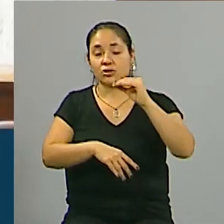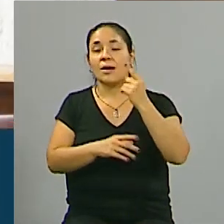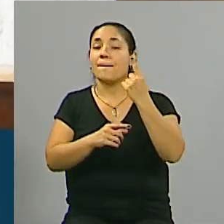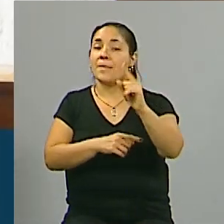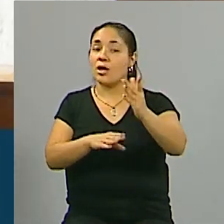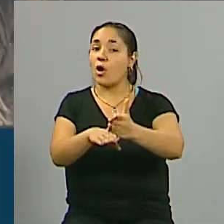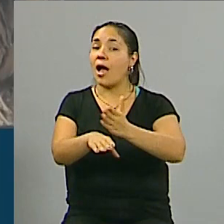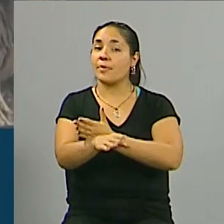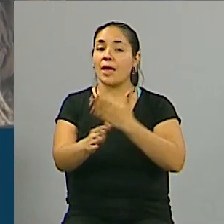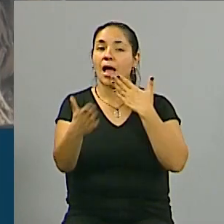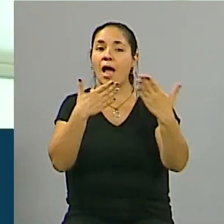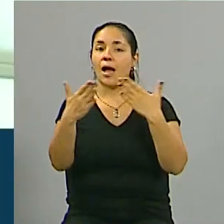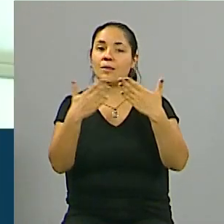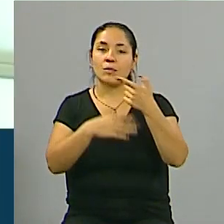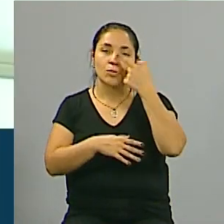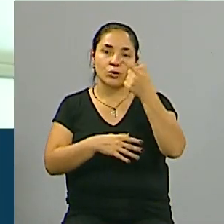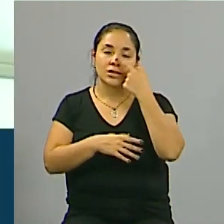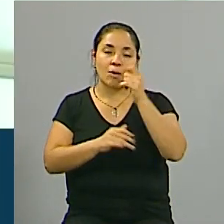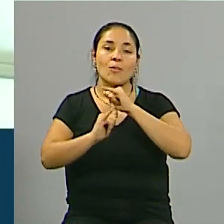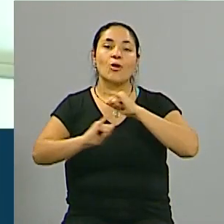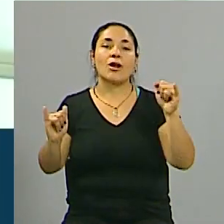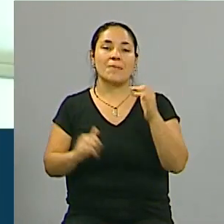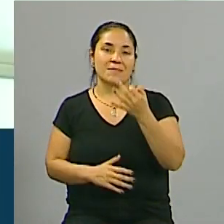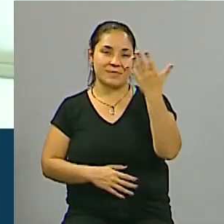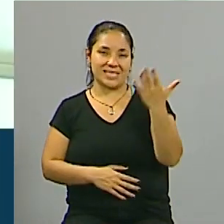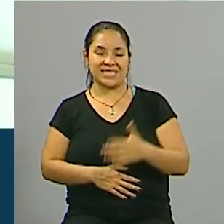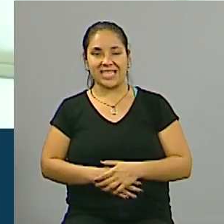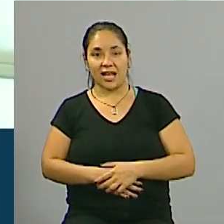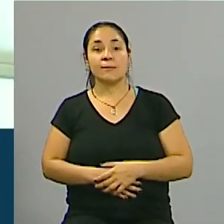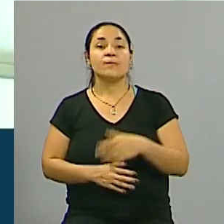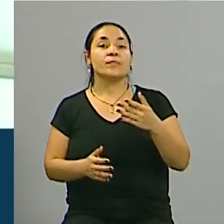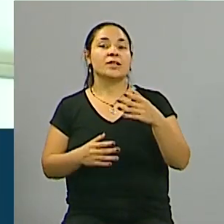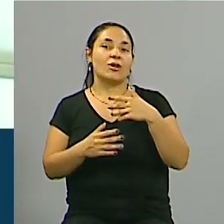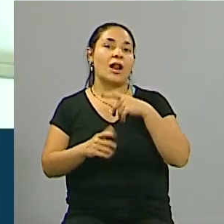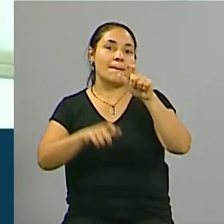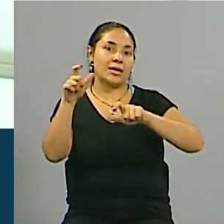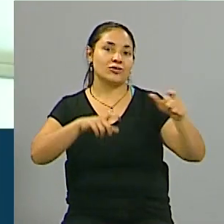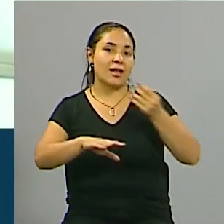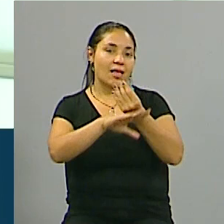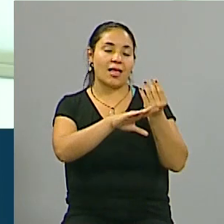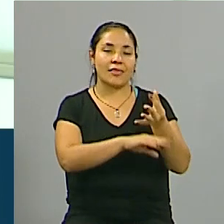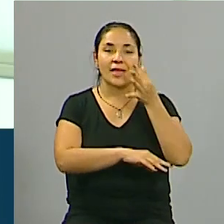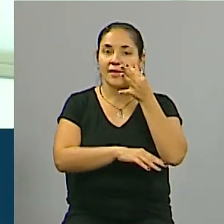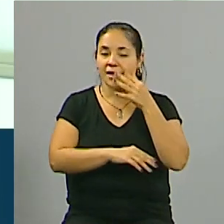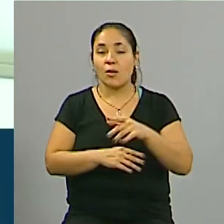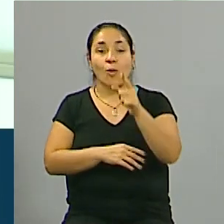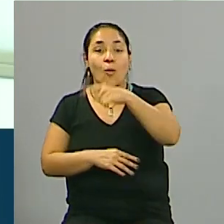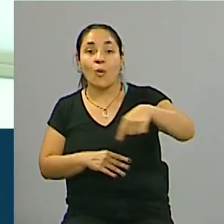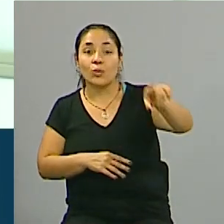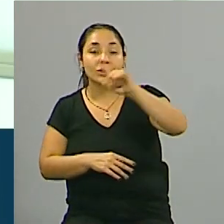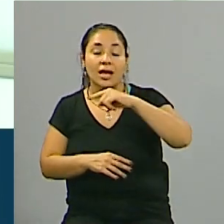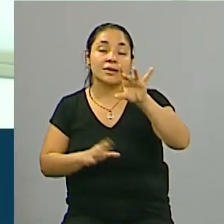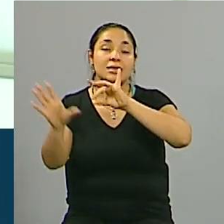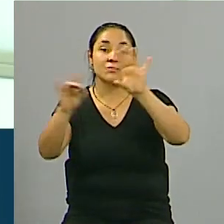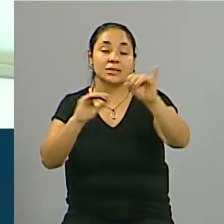tener una charla sumamente interesante en un programa especial, en un making of con los protagonistas. Así es que ustedes están invitados próximo